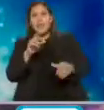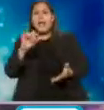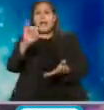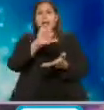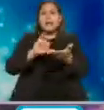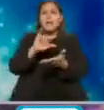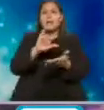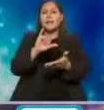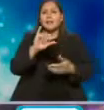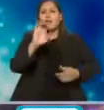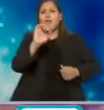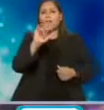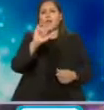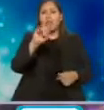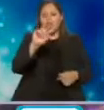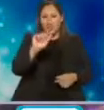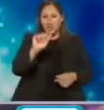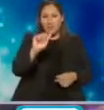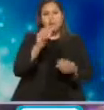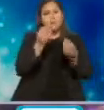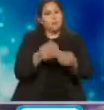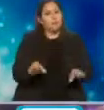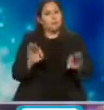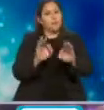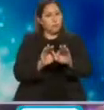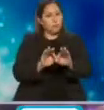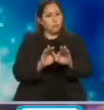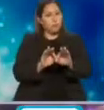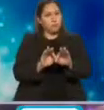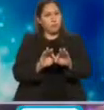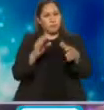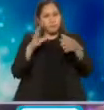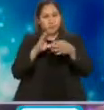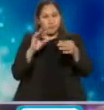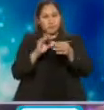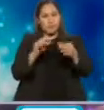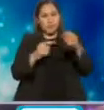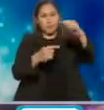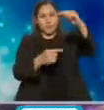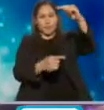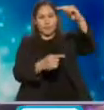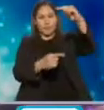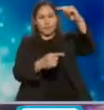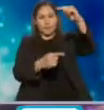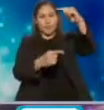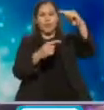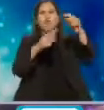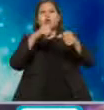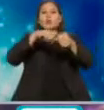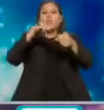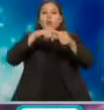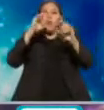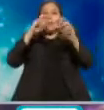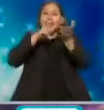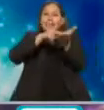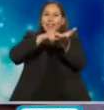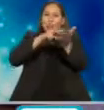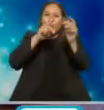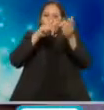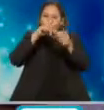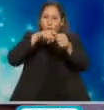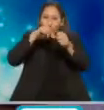que quiero hablar mucho de él porque es súper importante y ahorita vamos a hablar de él, viene en un frasco oscuro. Ojo,